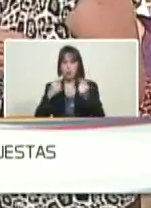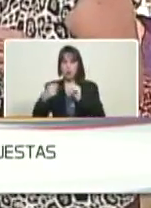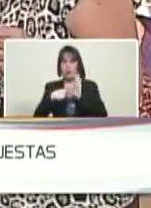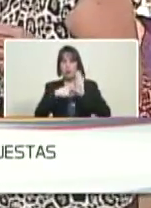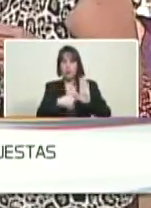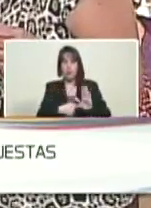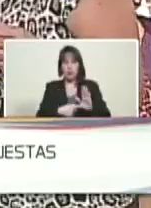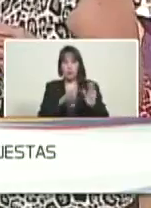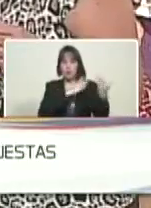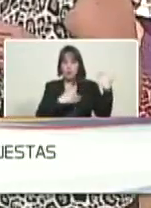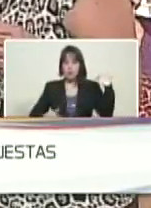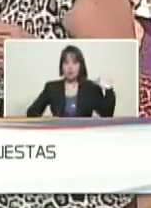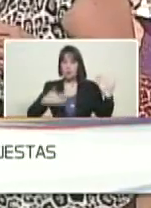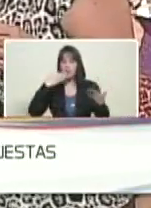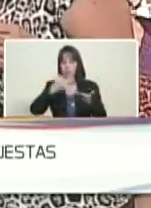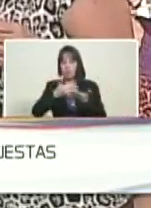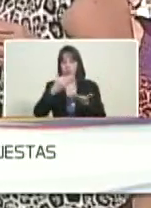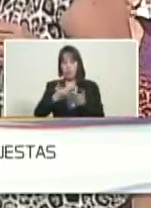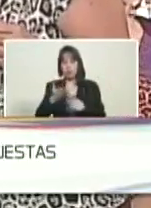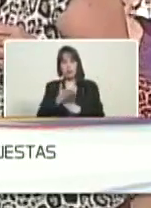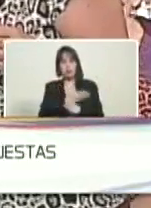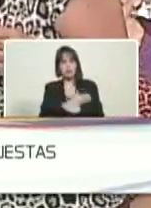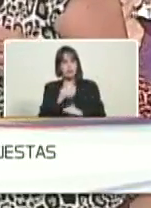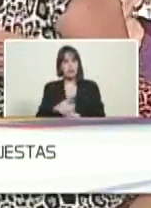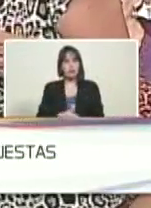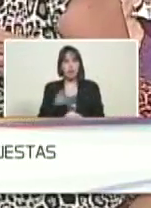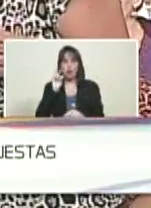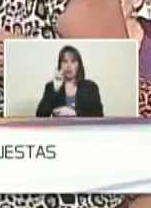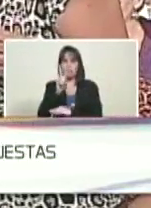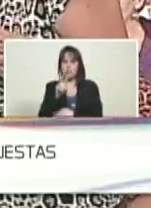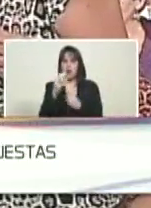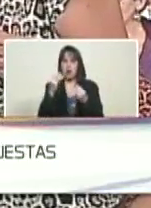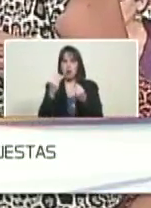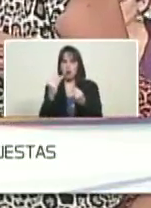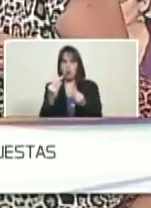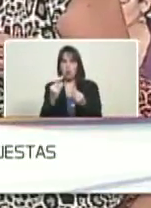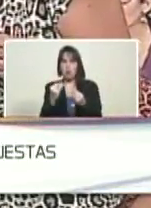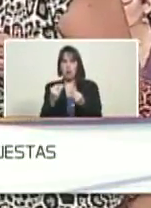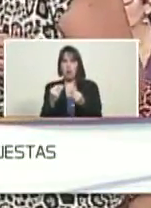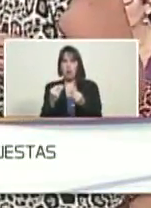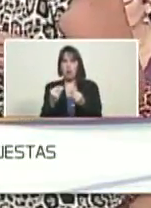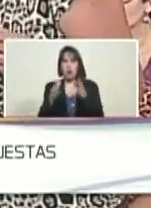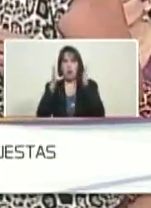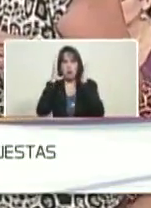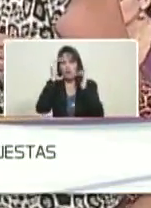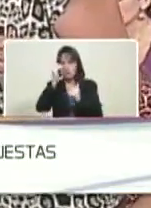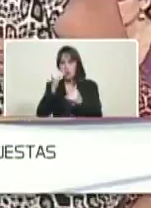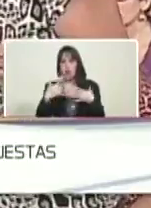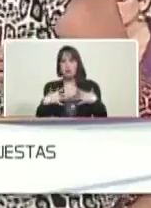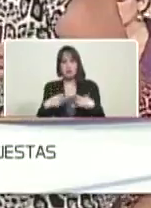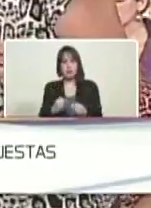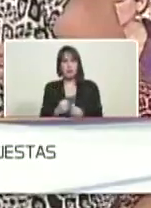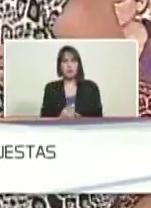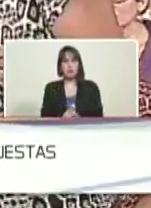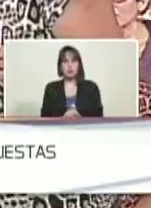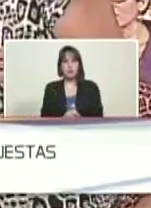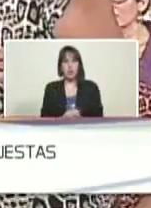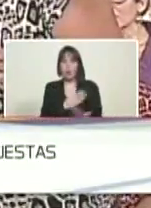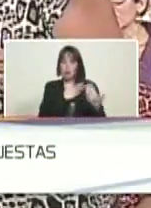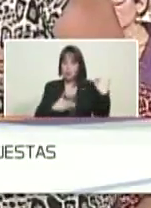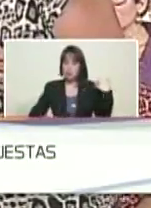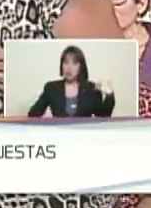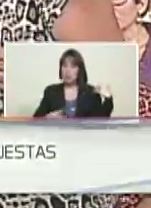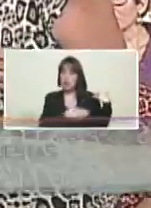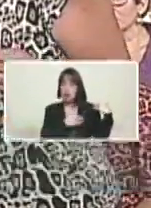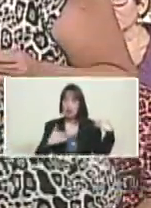presentadas por nuestro presidente Nicolás Maduro, enfocándolos en el sector salud. Presidente, nosotros queremos que nuestros